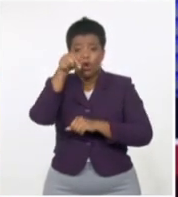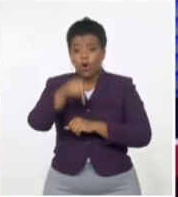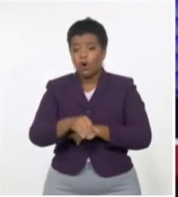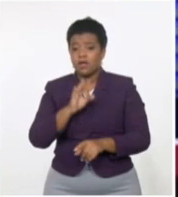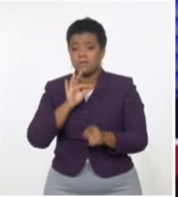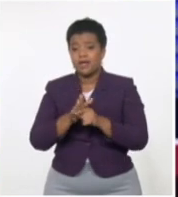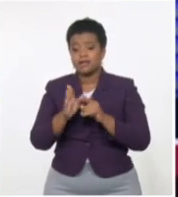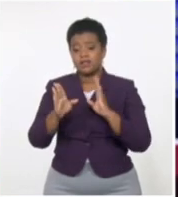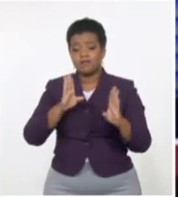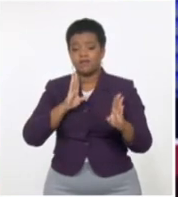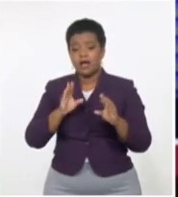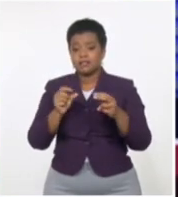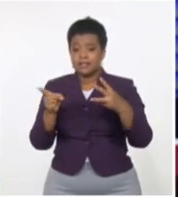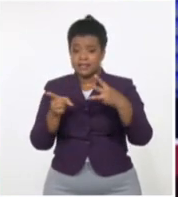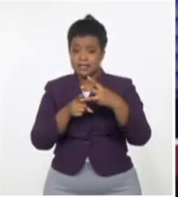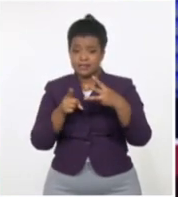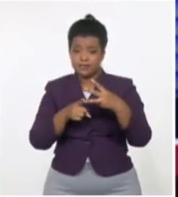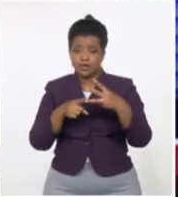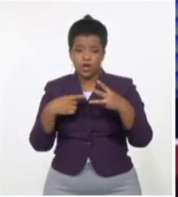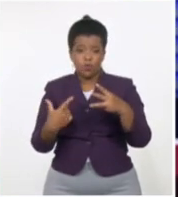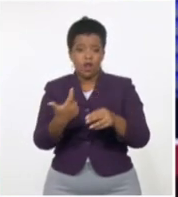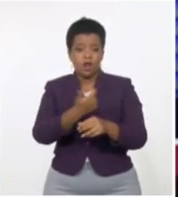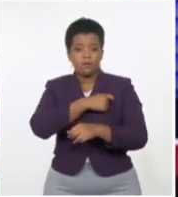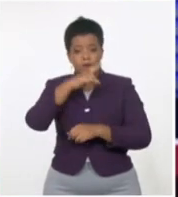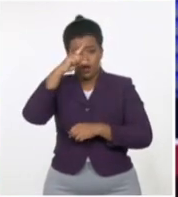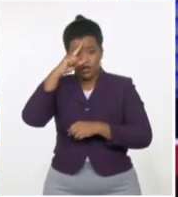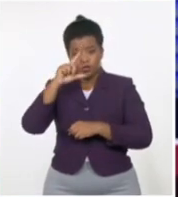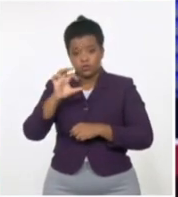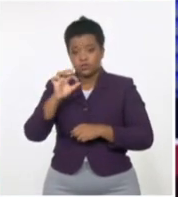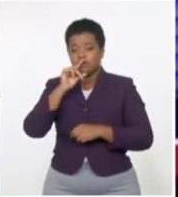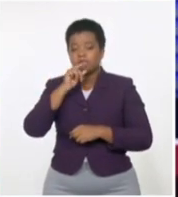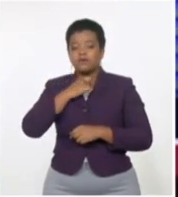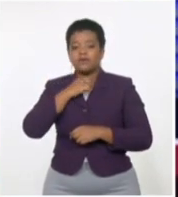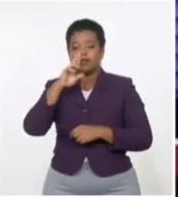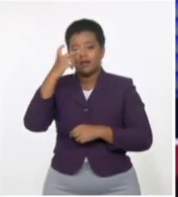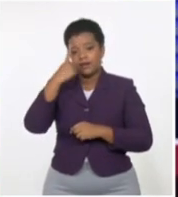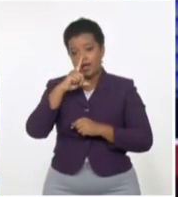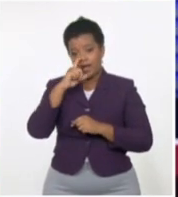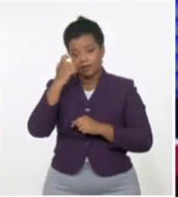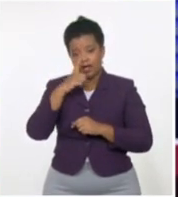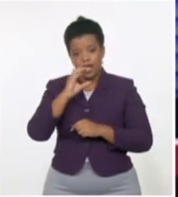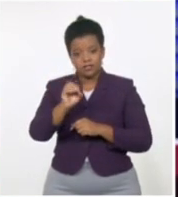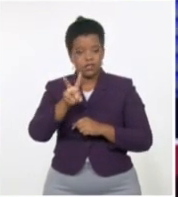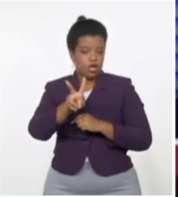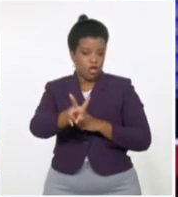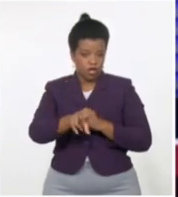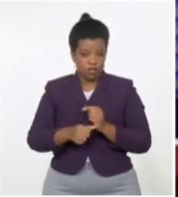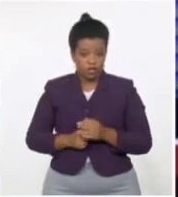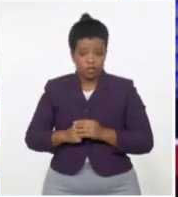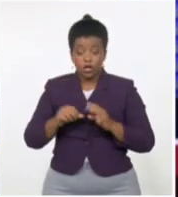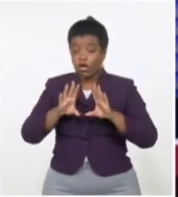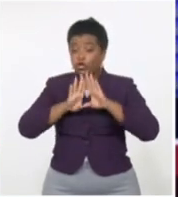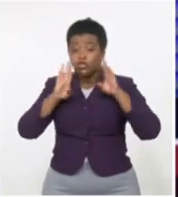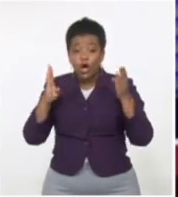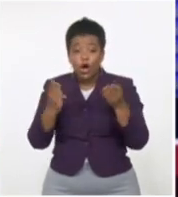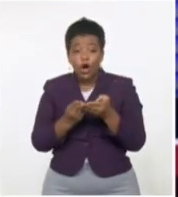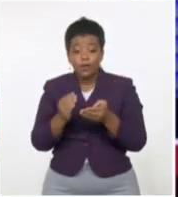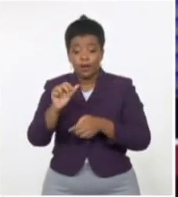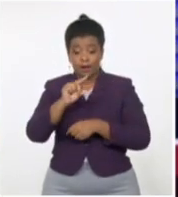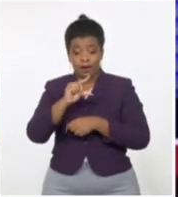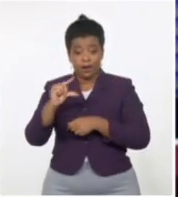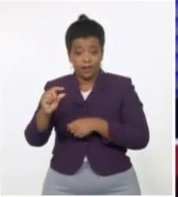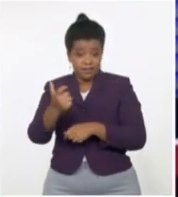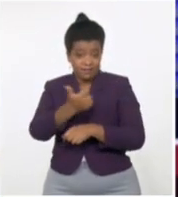la tercera dosis del candidato vacunal Soberana 02 del Instituto Finlay de Vacunas. Todas nuestras vacunas,